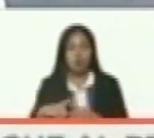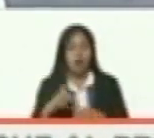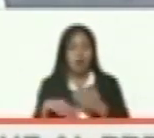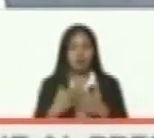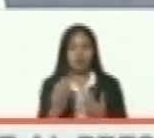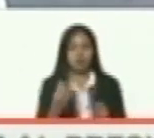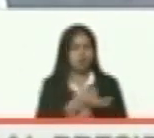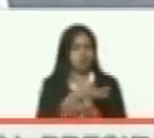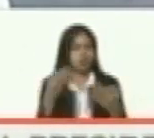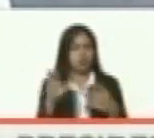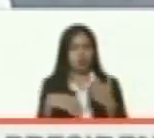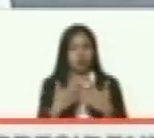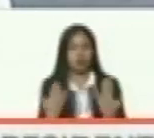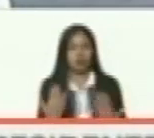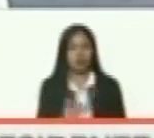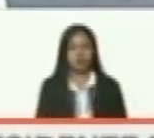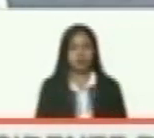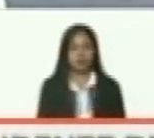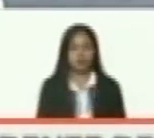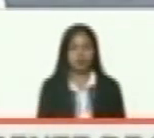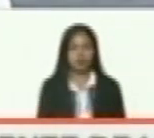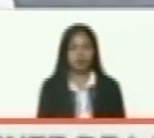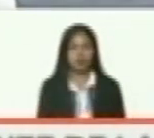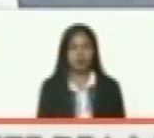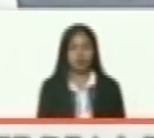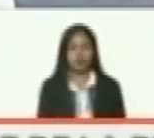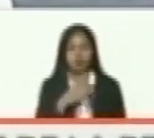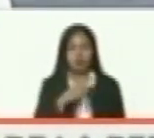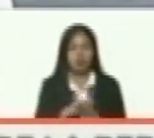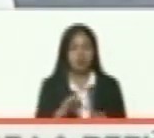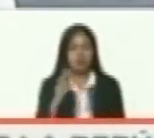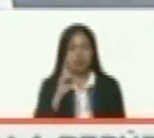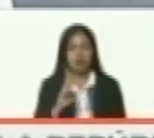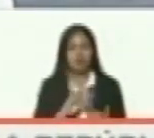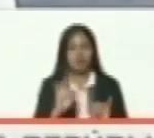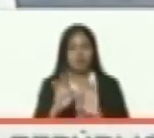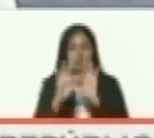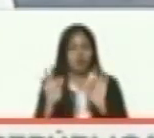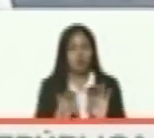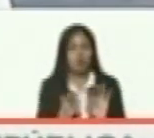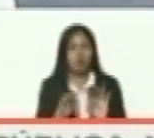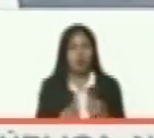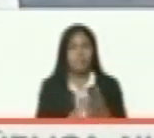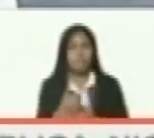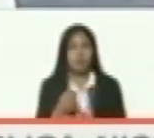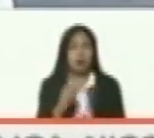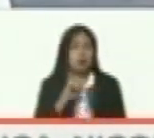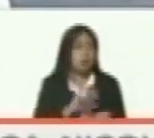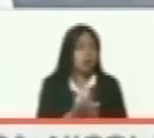un éxito. Si yo me hubiera dejado llevar, ay, que me van a tumbar.